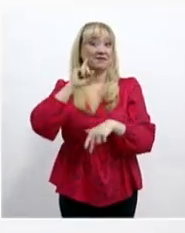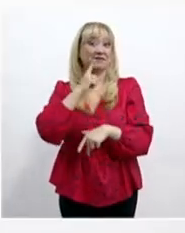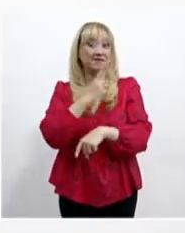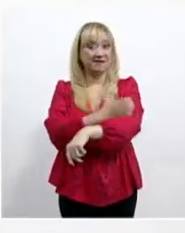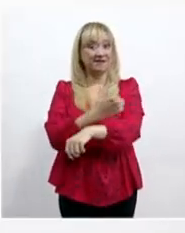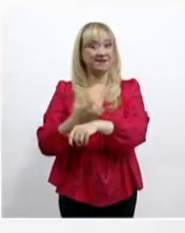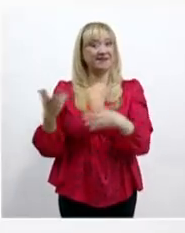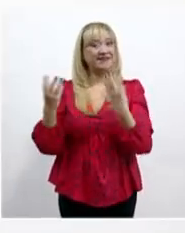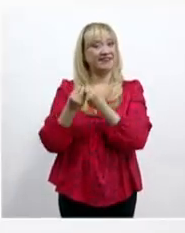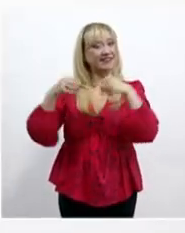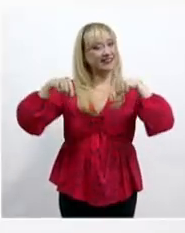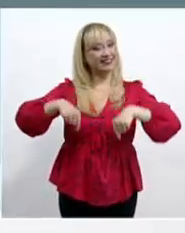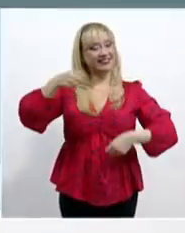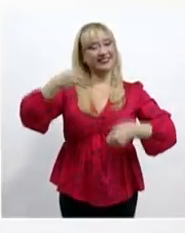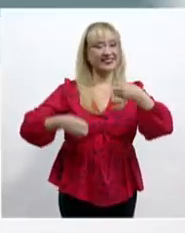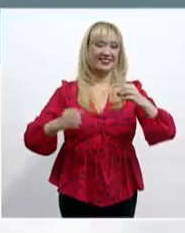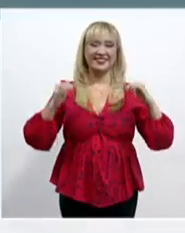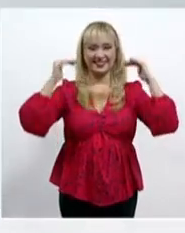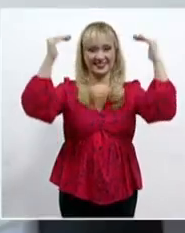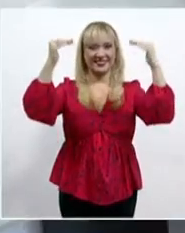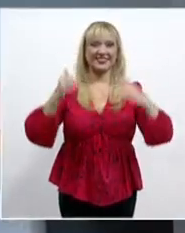país.